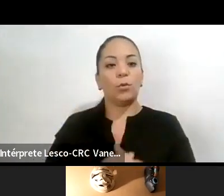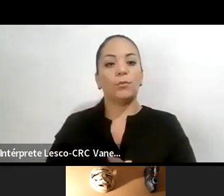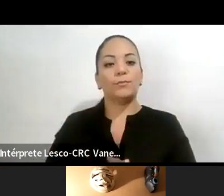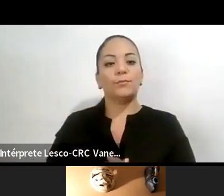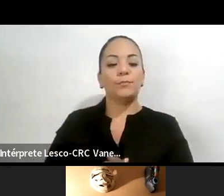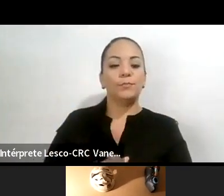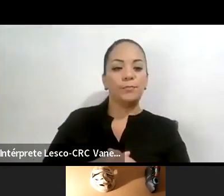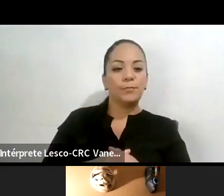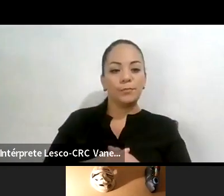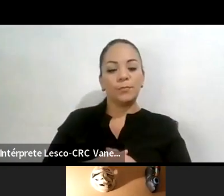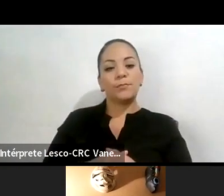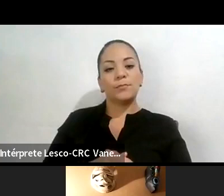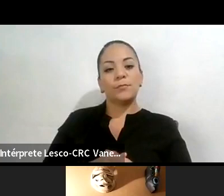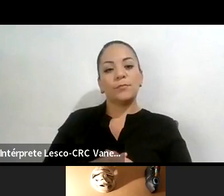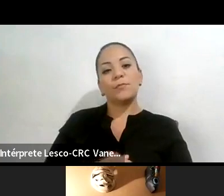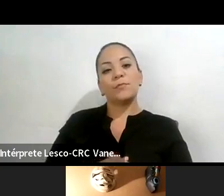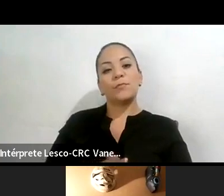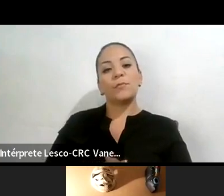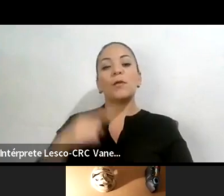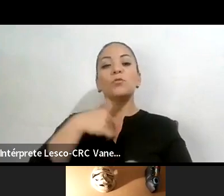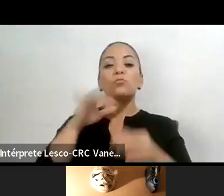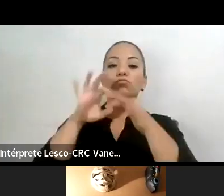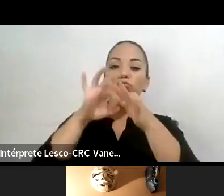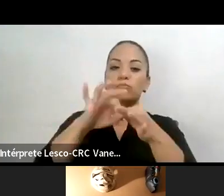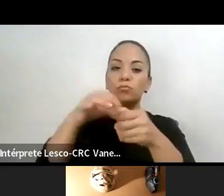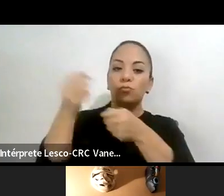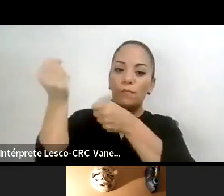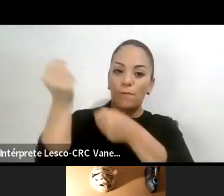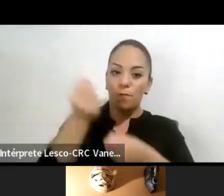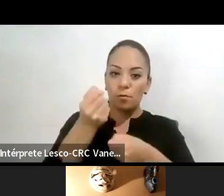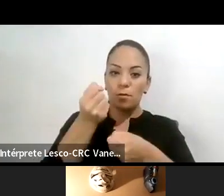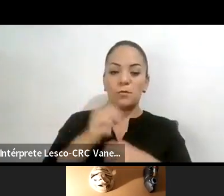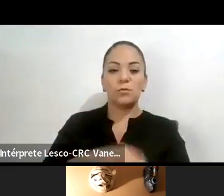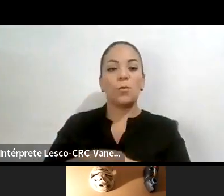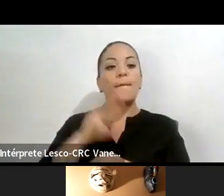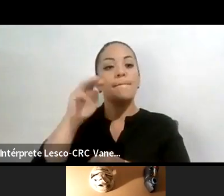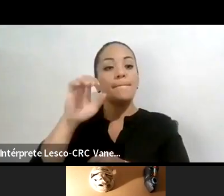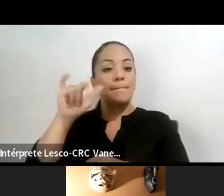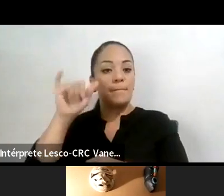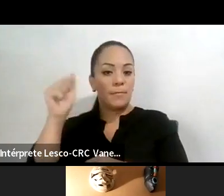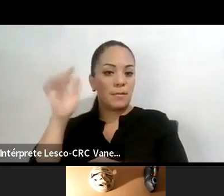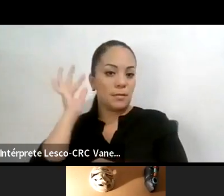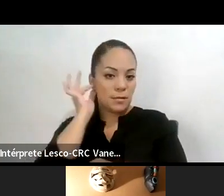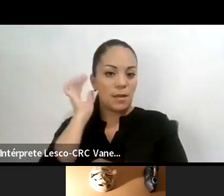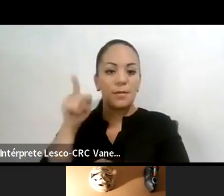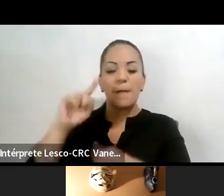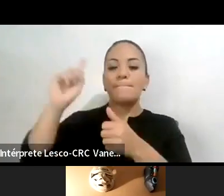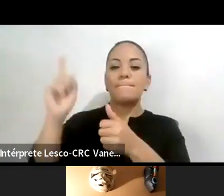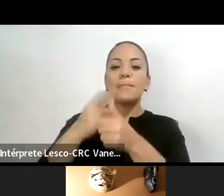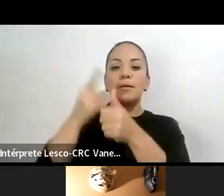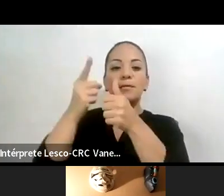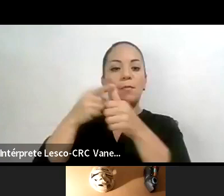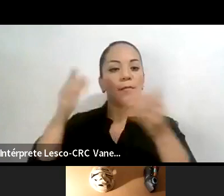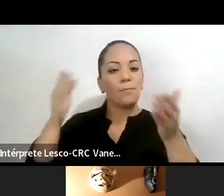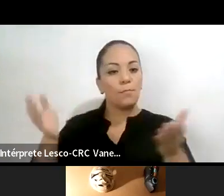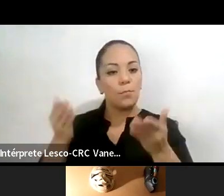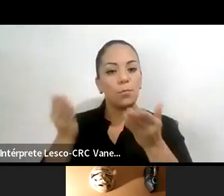hecho, a pesar de mi vinculación con la fundación, fue Melissa la principal promotora de